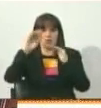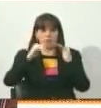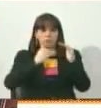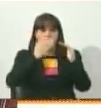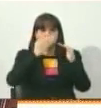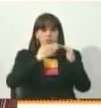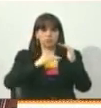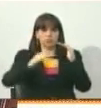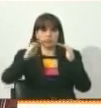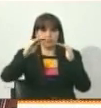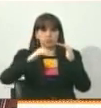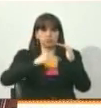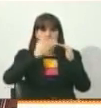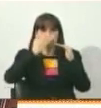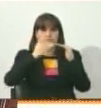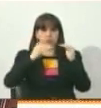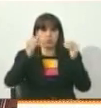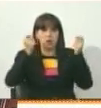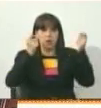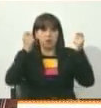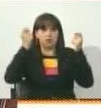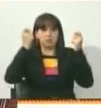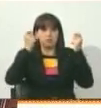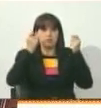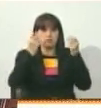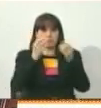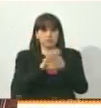viene, va y viene.